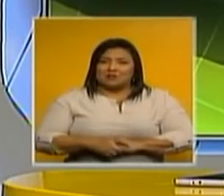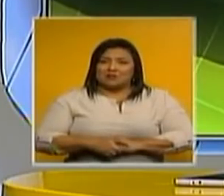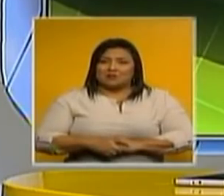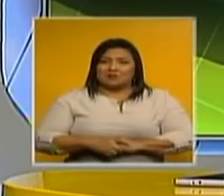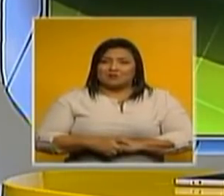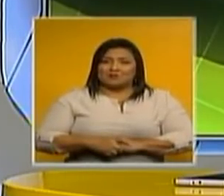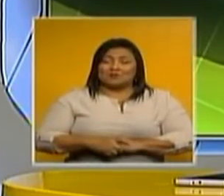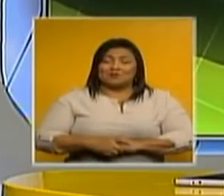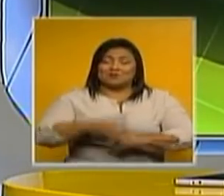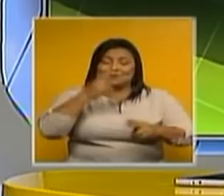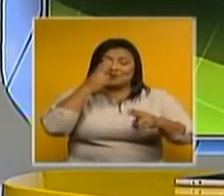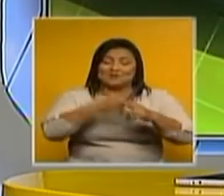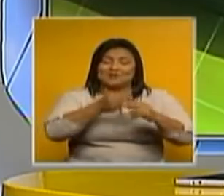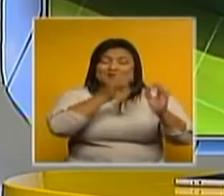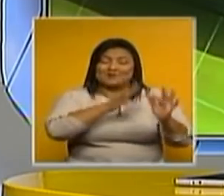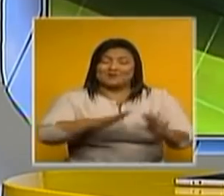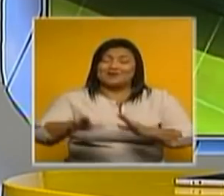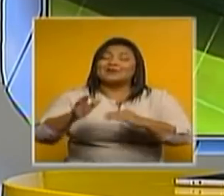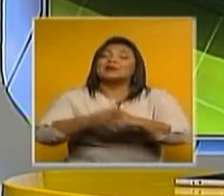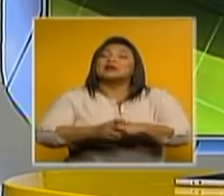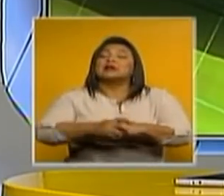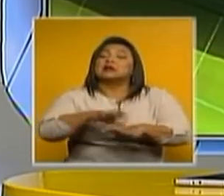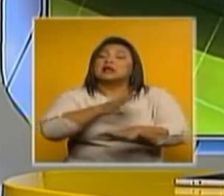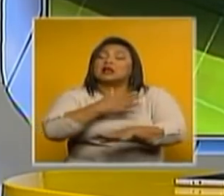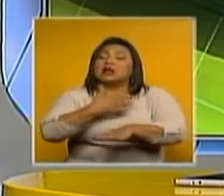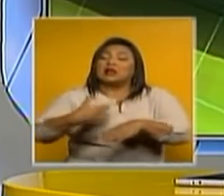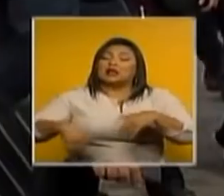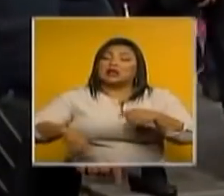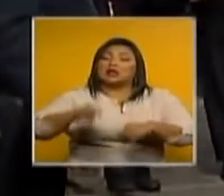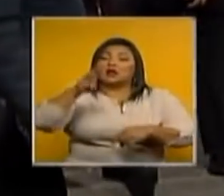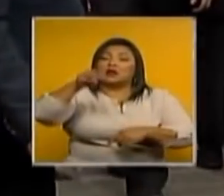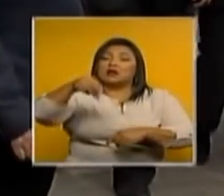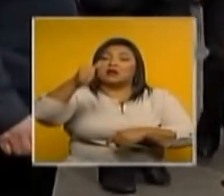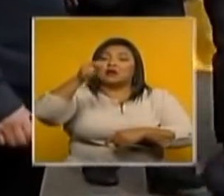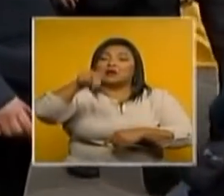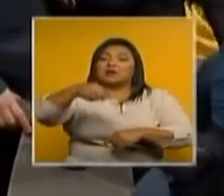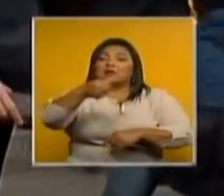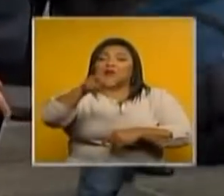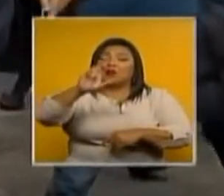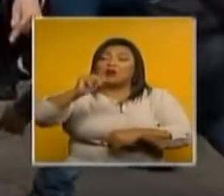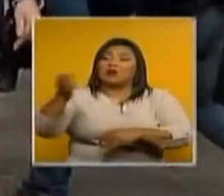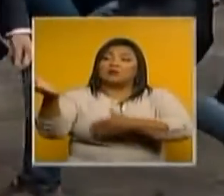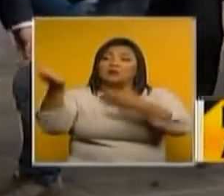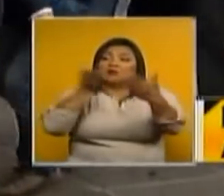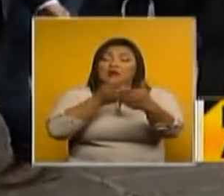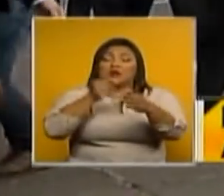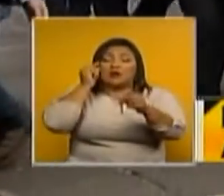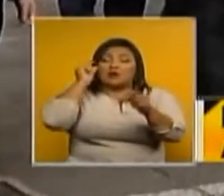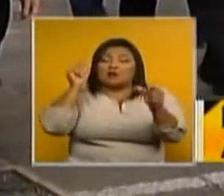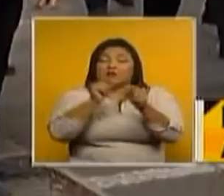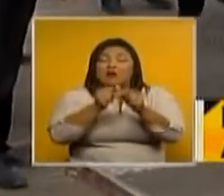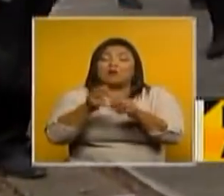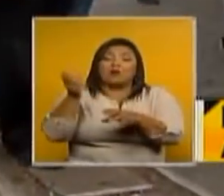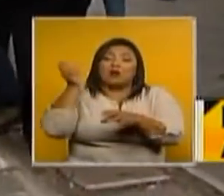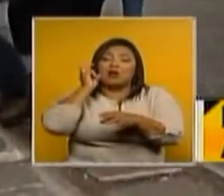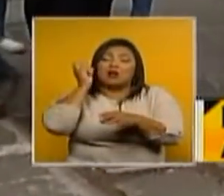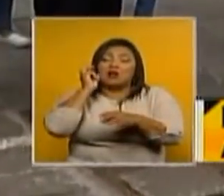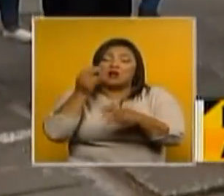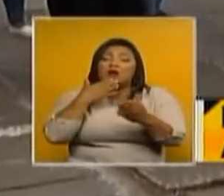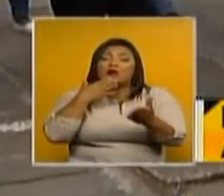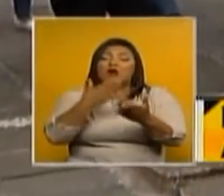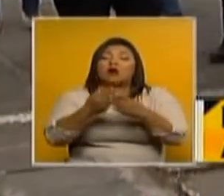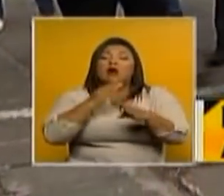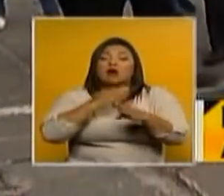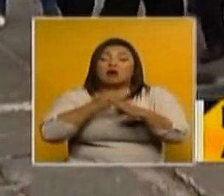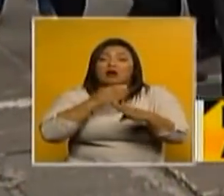Y el exsecretario de la presidencia de Lenín Moreno, Eduardo Mangas, no se presentó a la fiscalía a rendir su versión por el audio filtrado en el que se habla de un